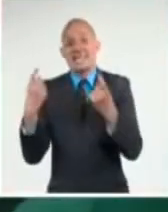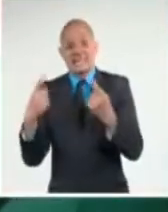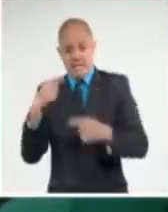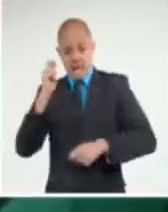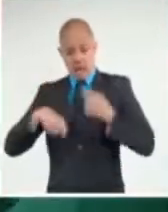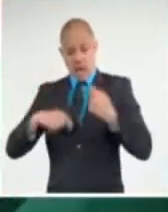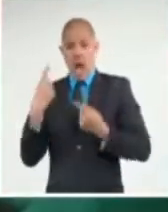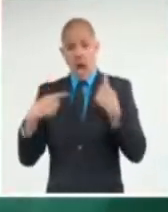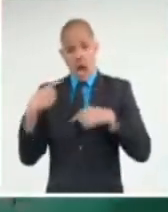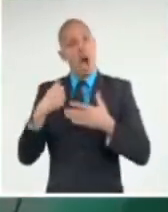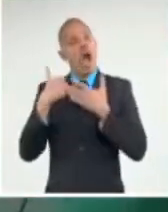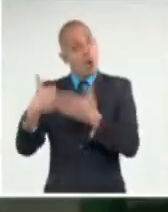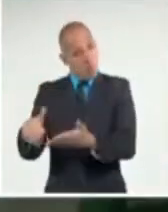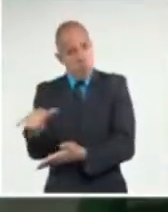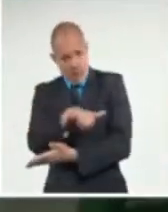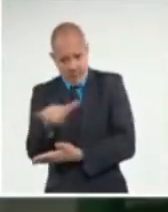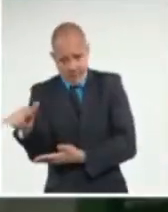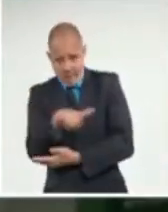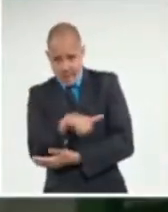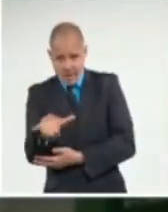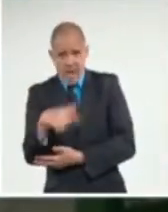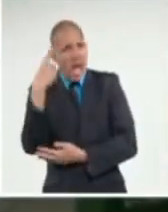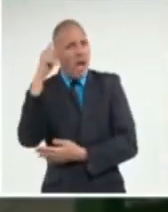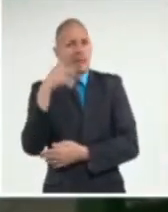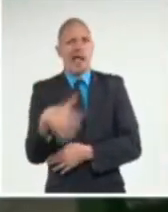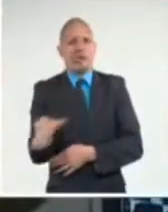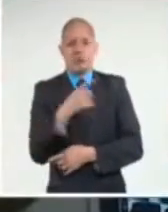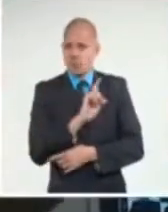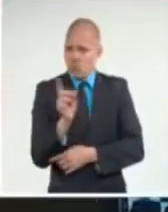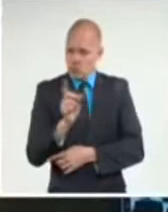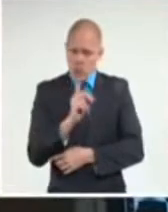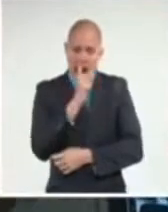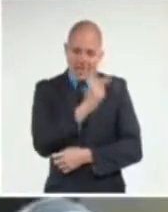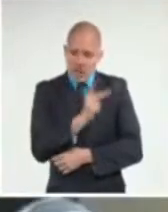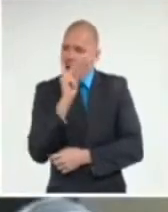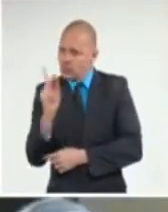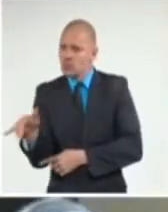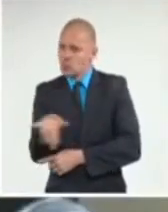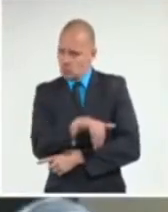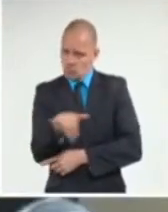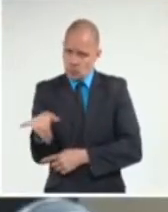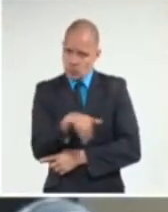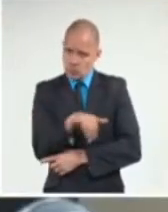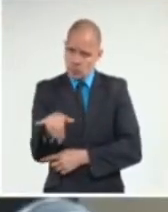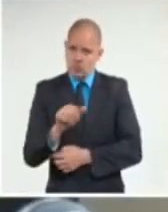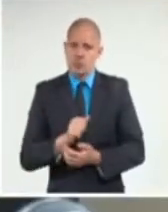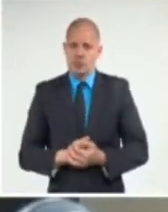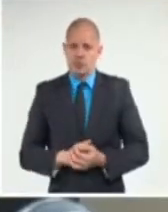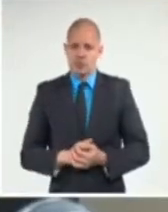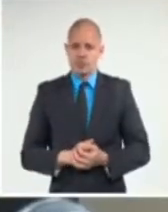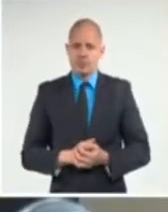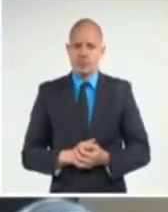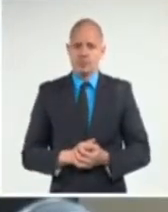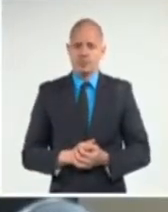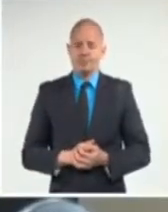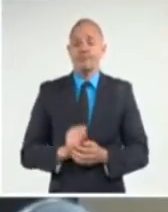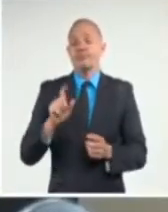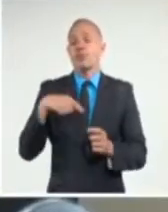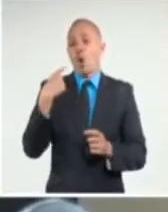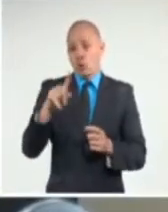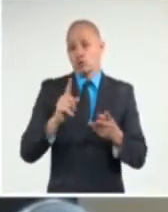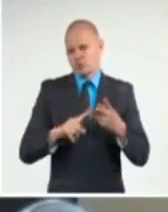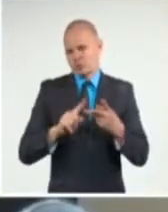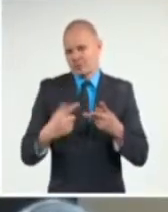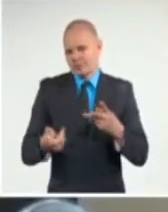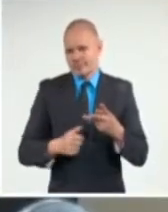tuvimos la actividad de la ciudad cardiovascular a menores carácter semana y la otra cosa